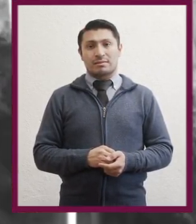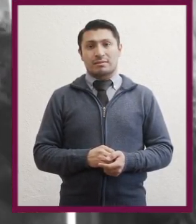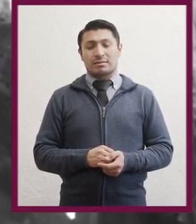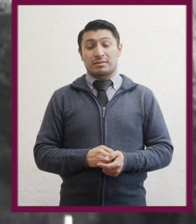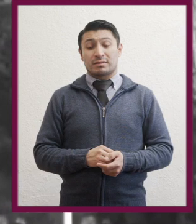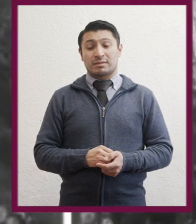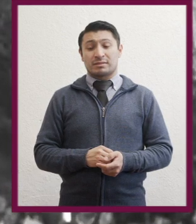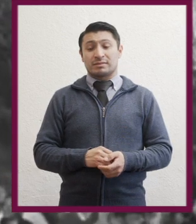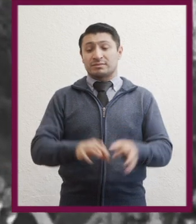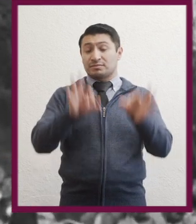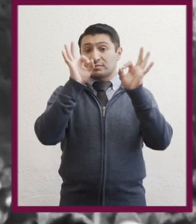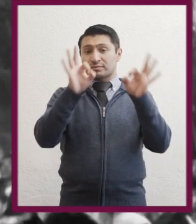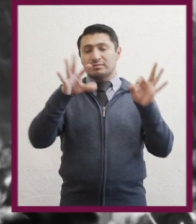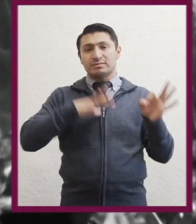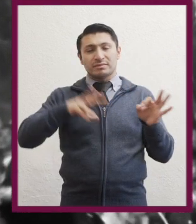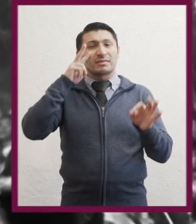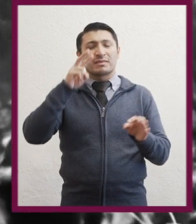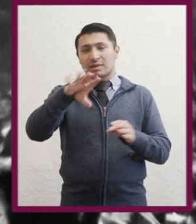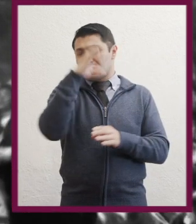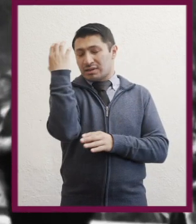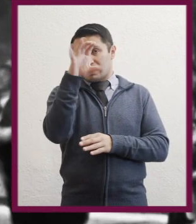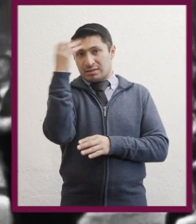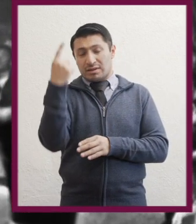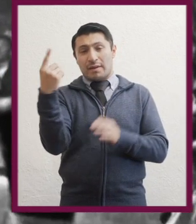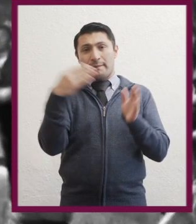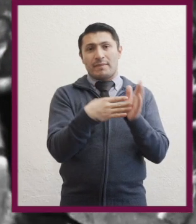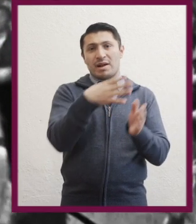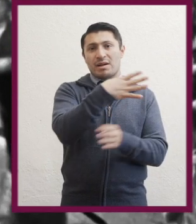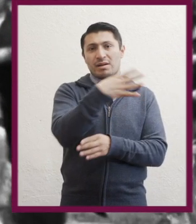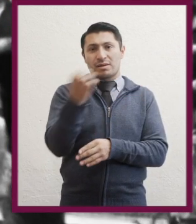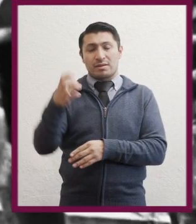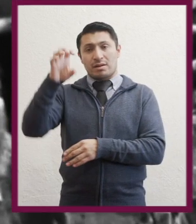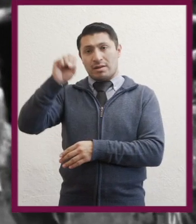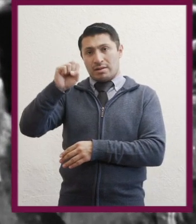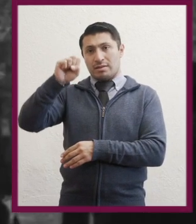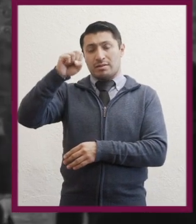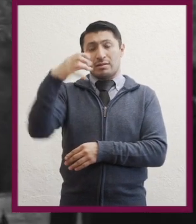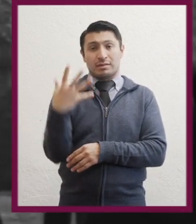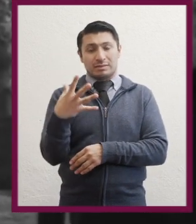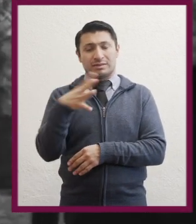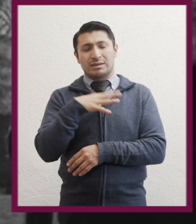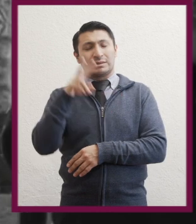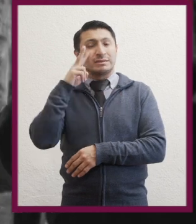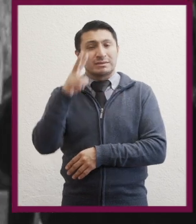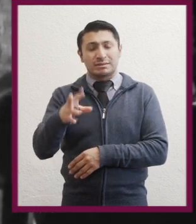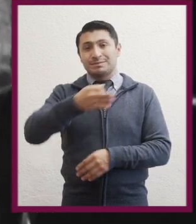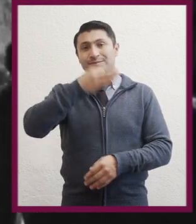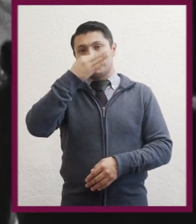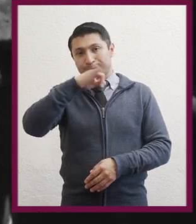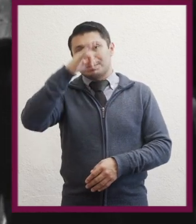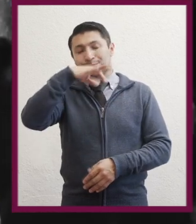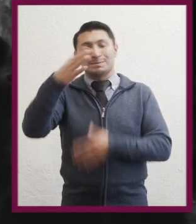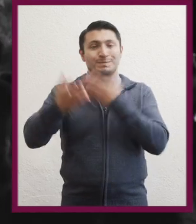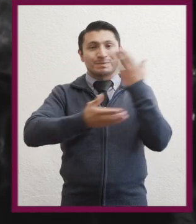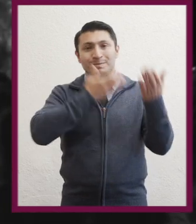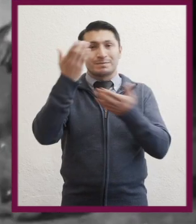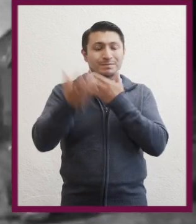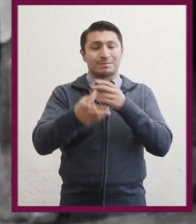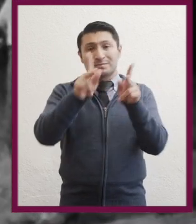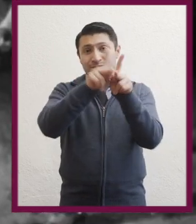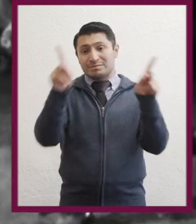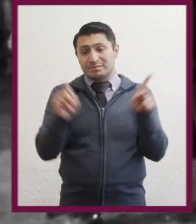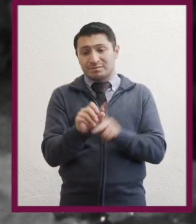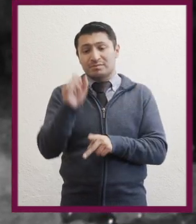La original se distingue en esta serie de fotografías de 1965 que retratan una fiesta popular en la